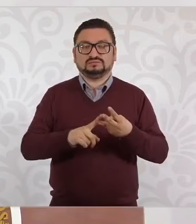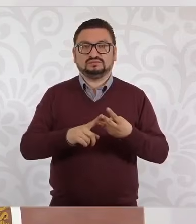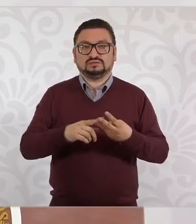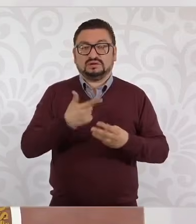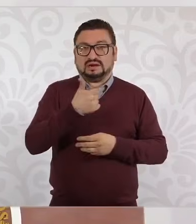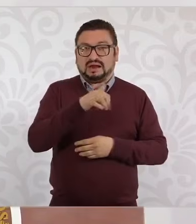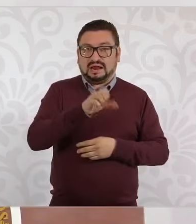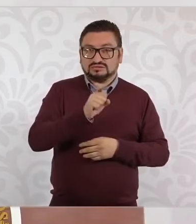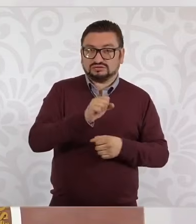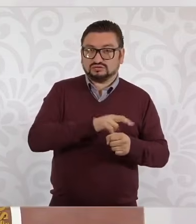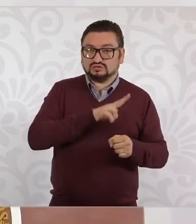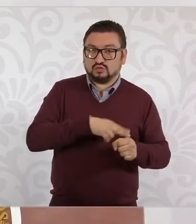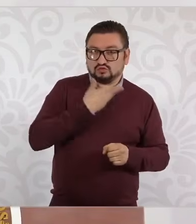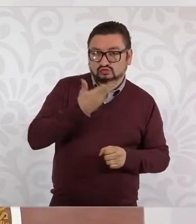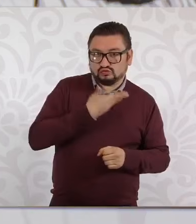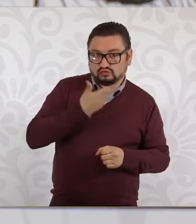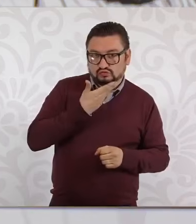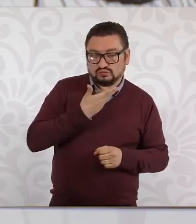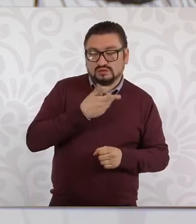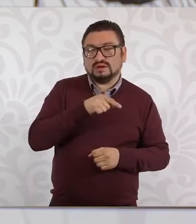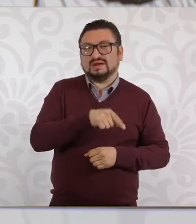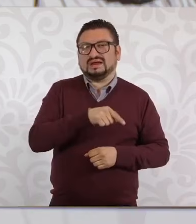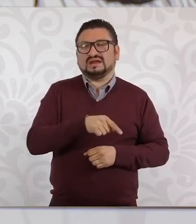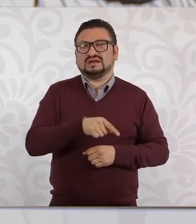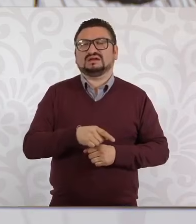de gas, que no requieren